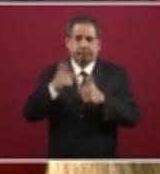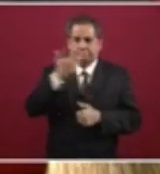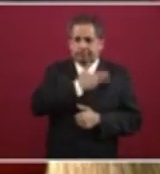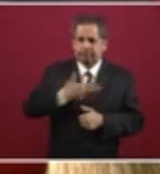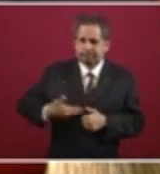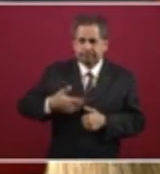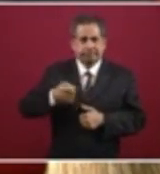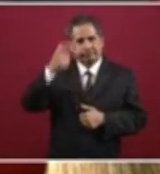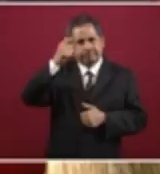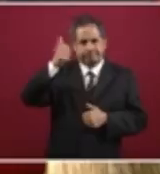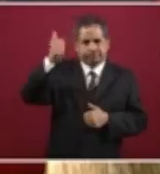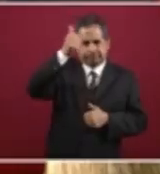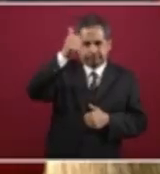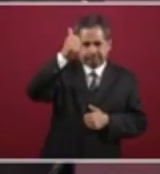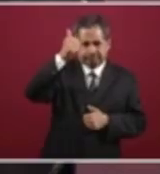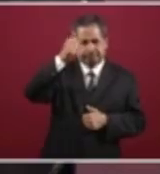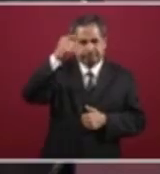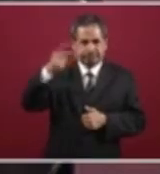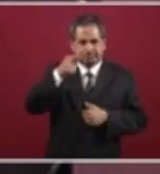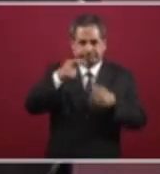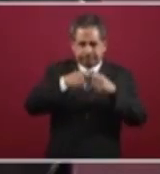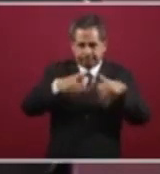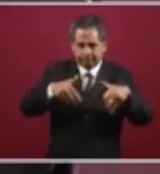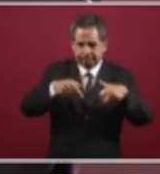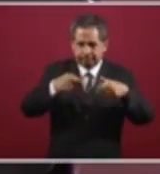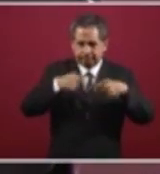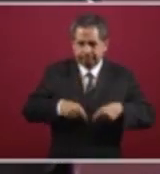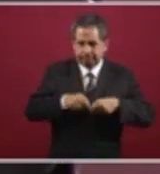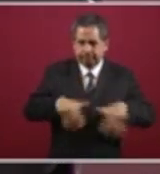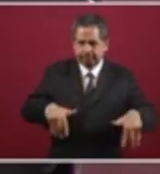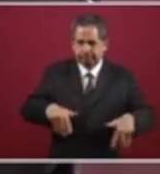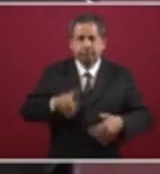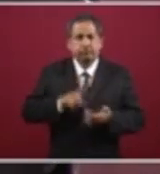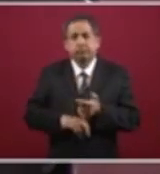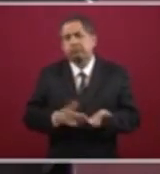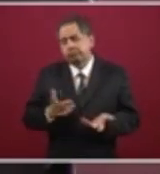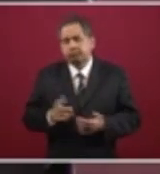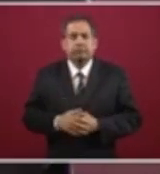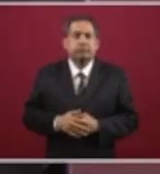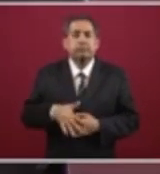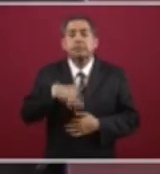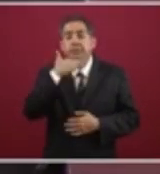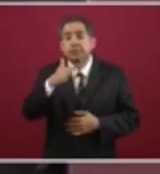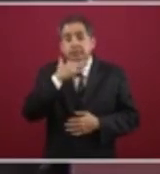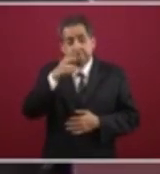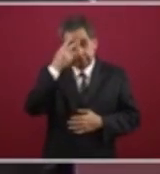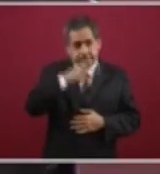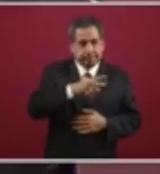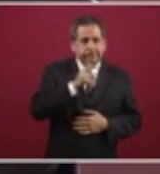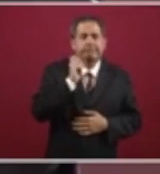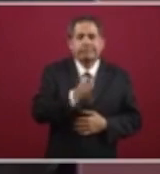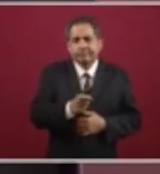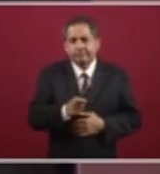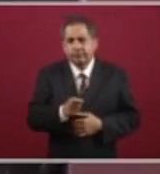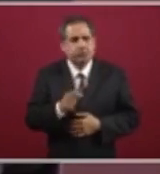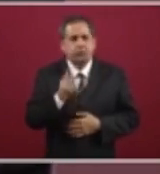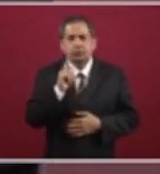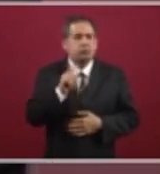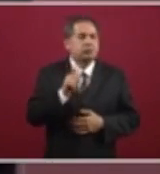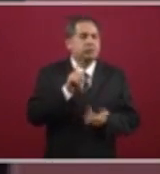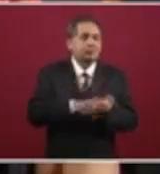Yo sostengo en los pueblos que la corrupción en México, contrario de lo que se piensa, no se